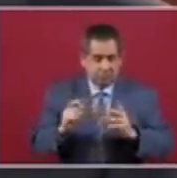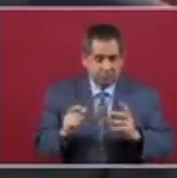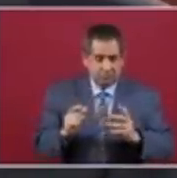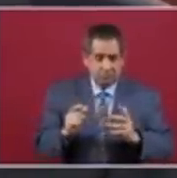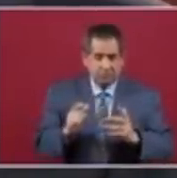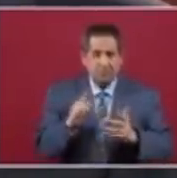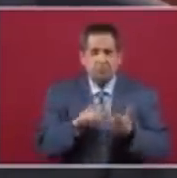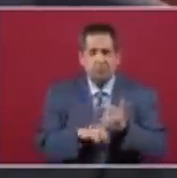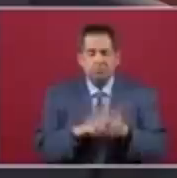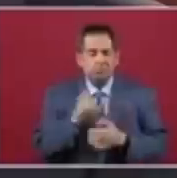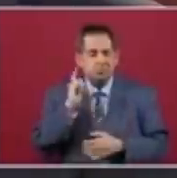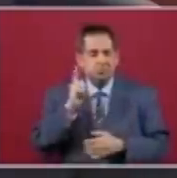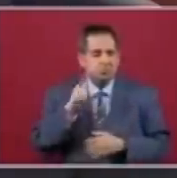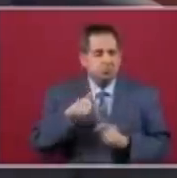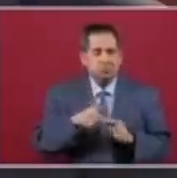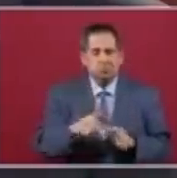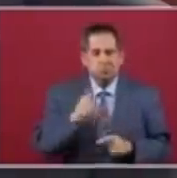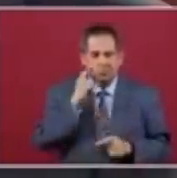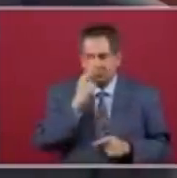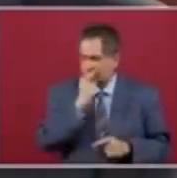estamos esperando